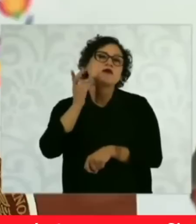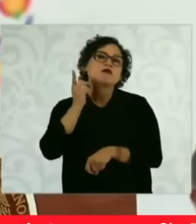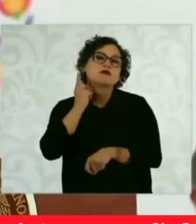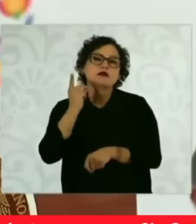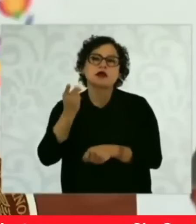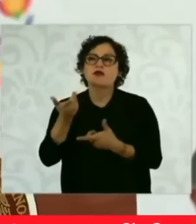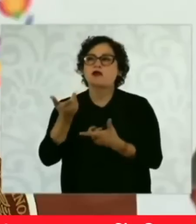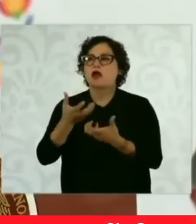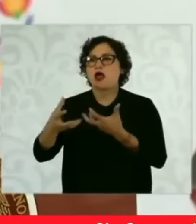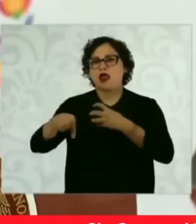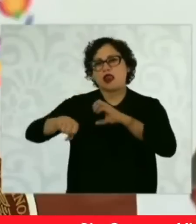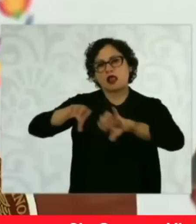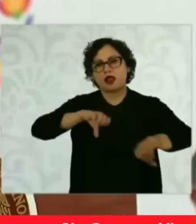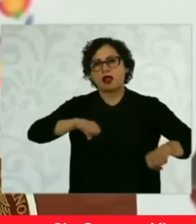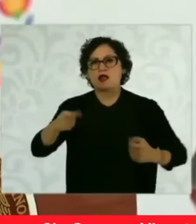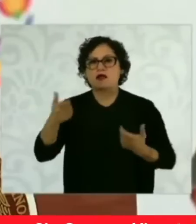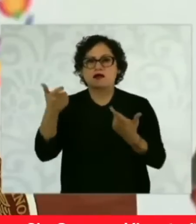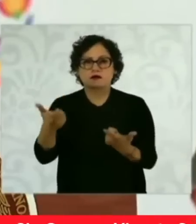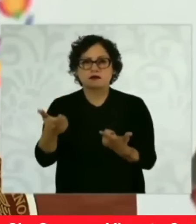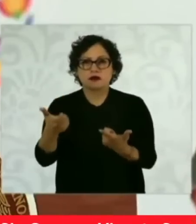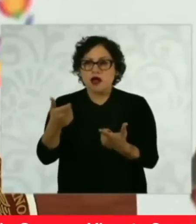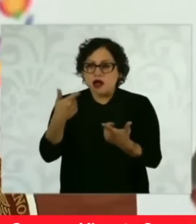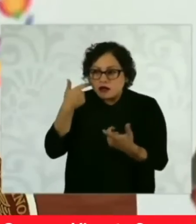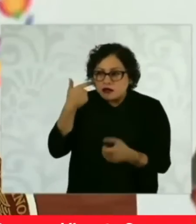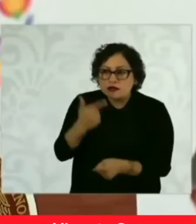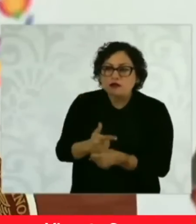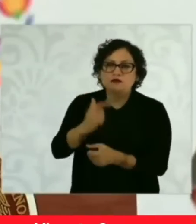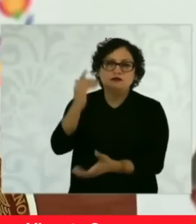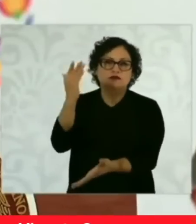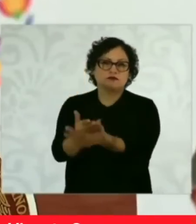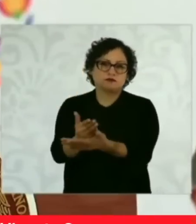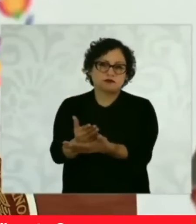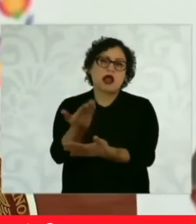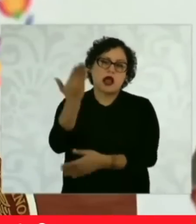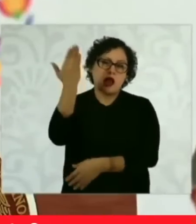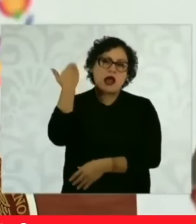que afortunadamente se pudo parar en aquel momento.